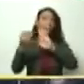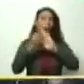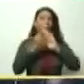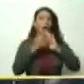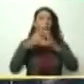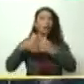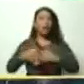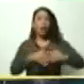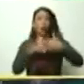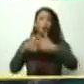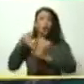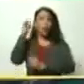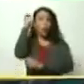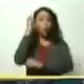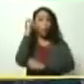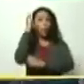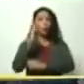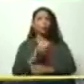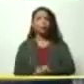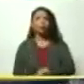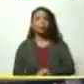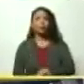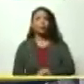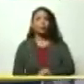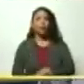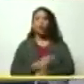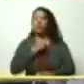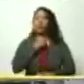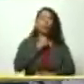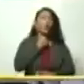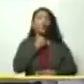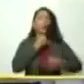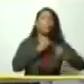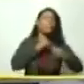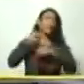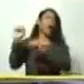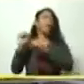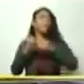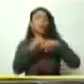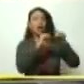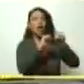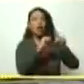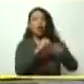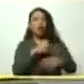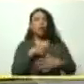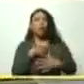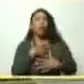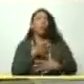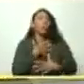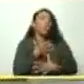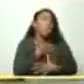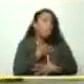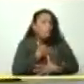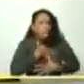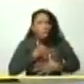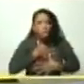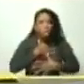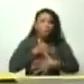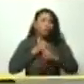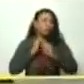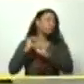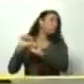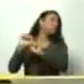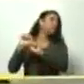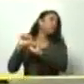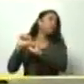Estados Unidos y Europa las detestan son vomitivas hay